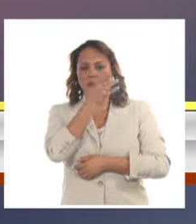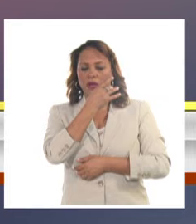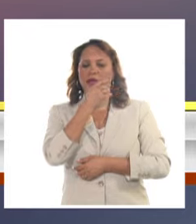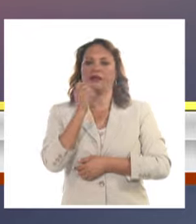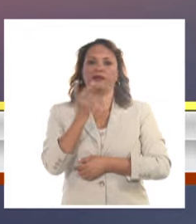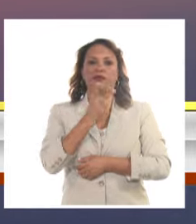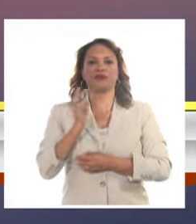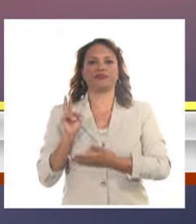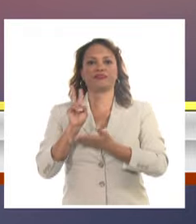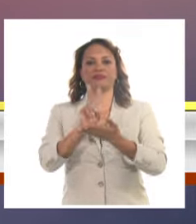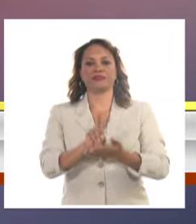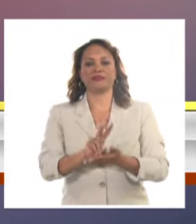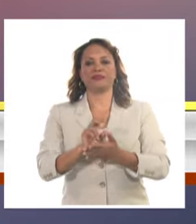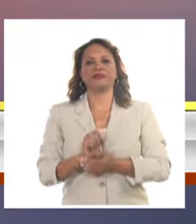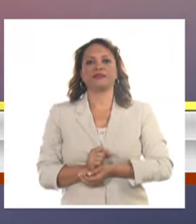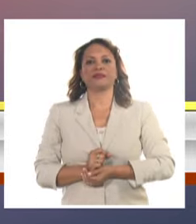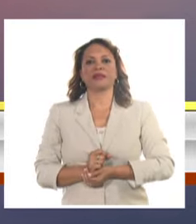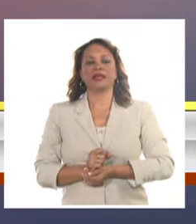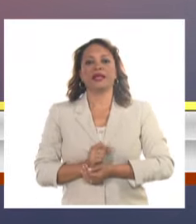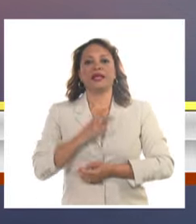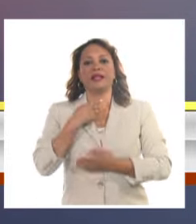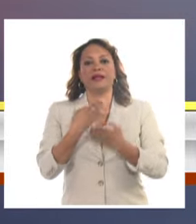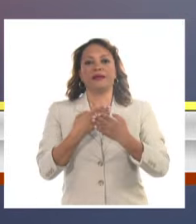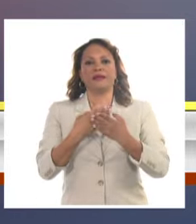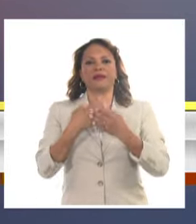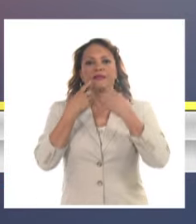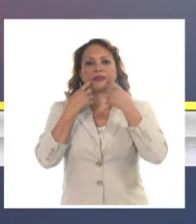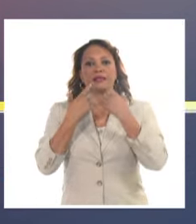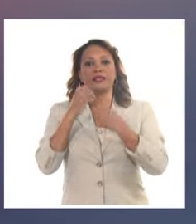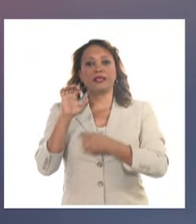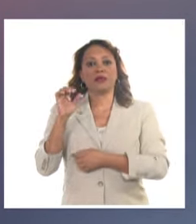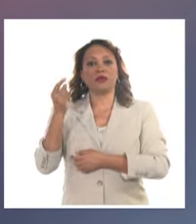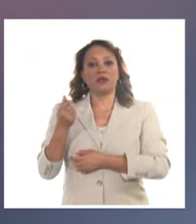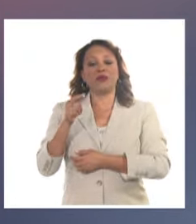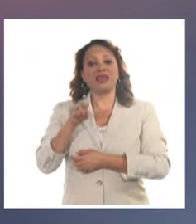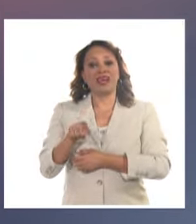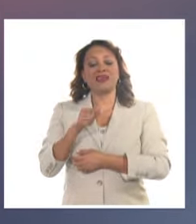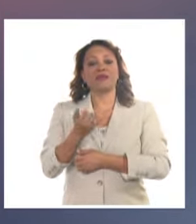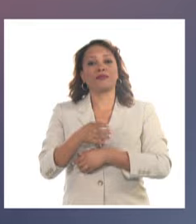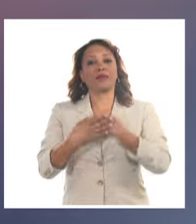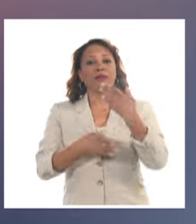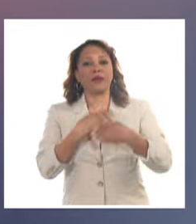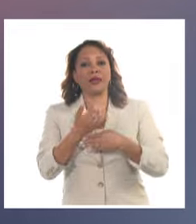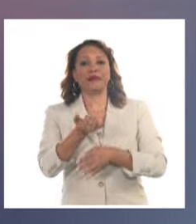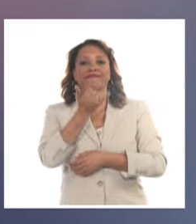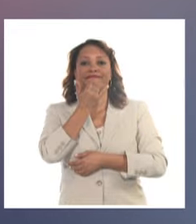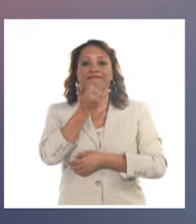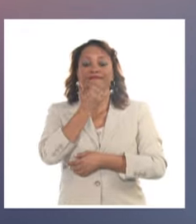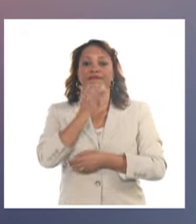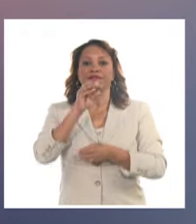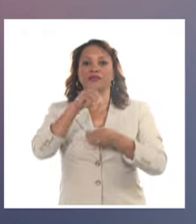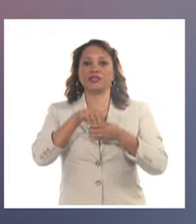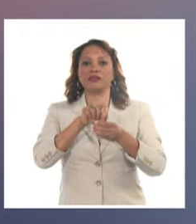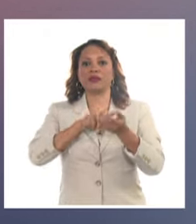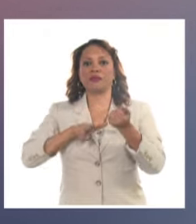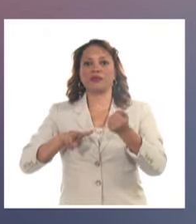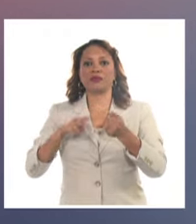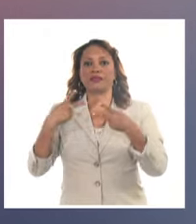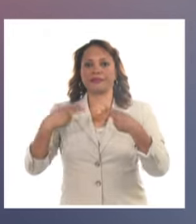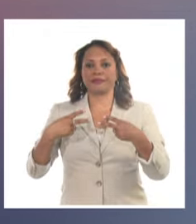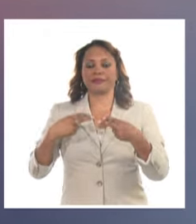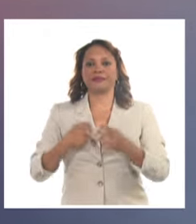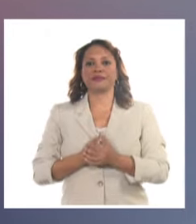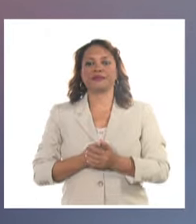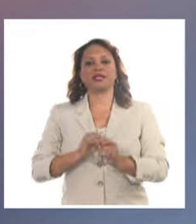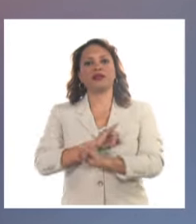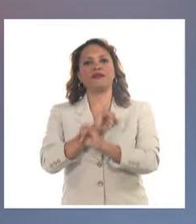Ojeda ambos visitaron entidades de interés económico que presentan dificultades en su gestión dentro del territorio yurino Informa el